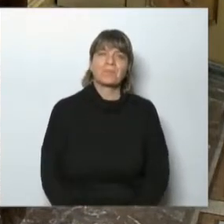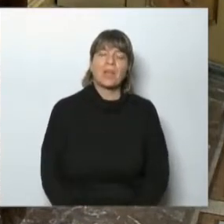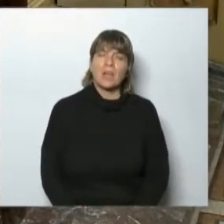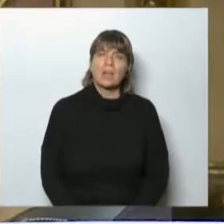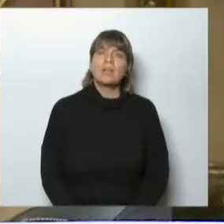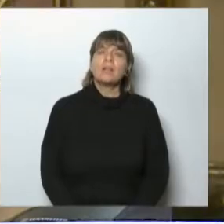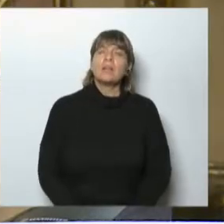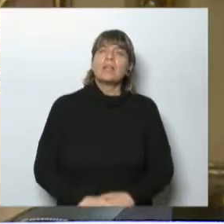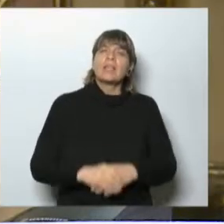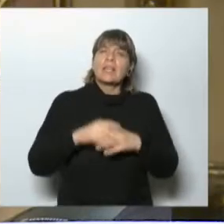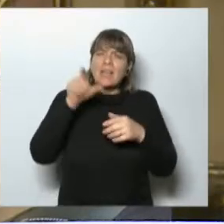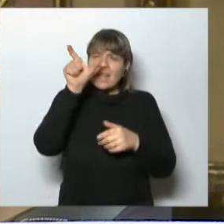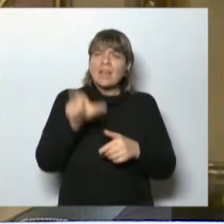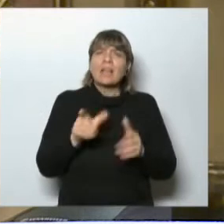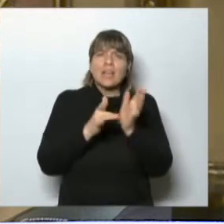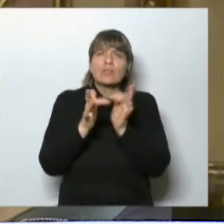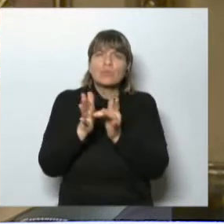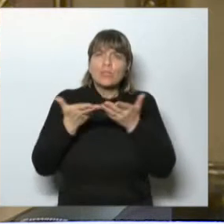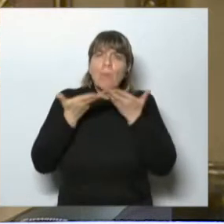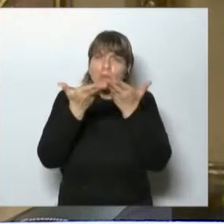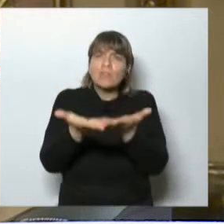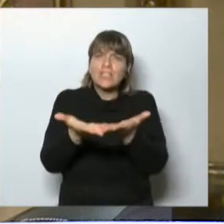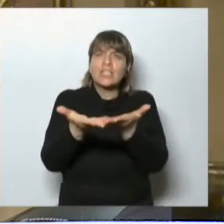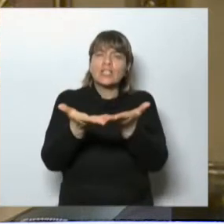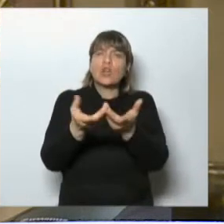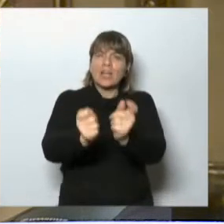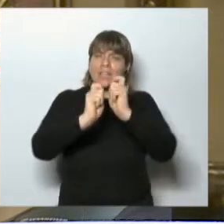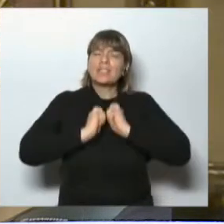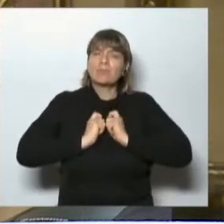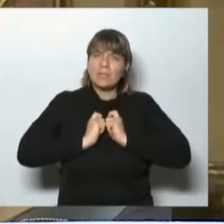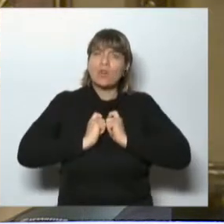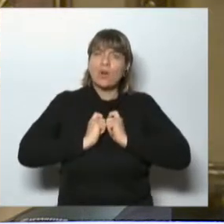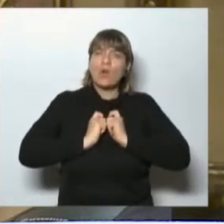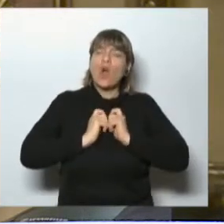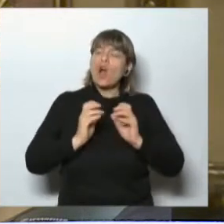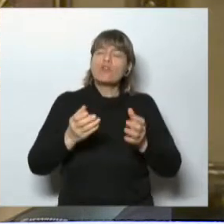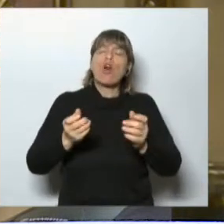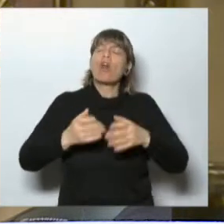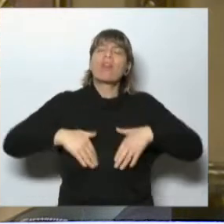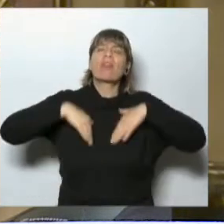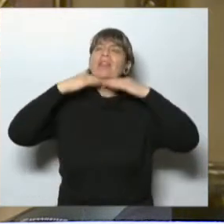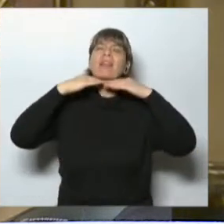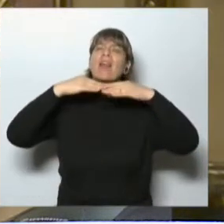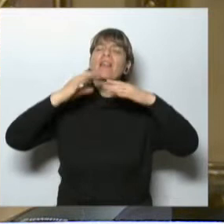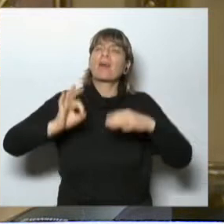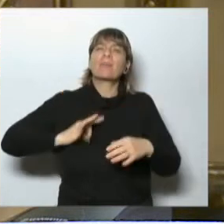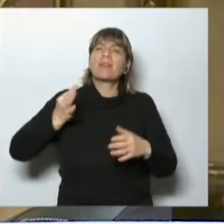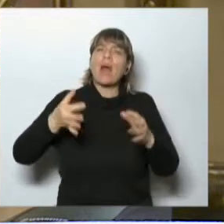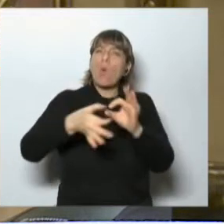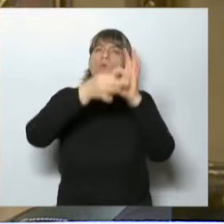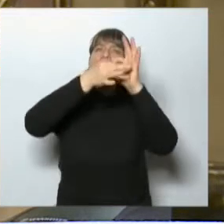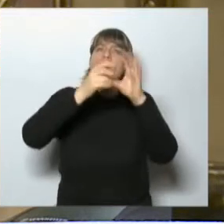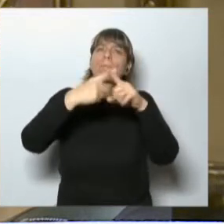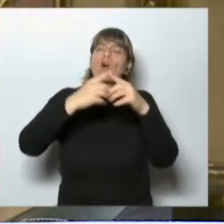Que la víctima divina que hemos ofrecido y recibido nos llene de vida, Señor, para que, unidos a ti por el